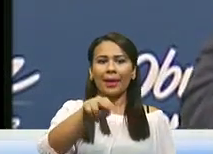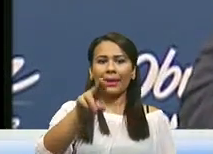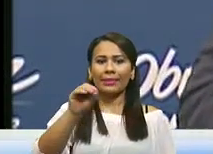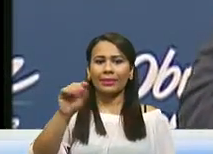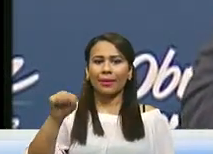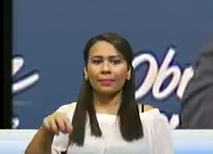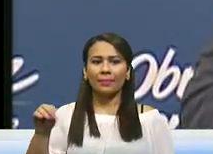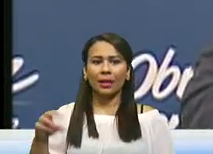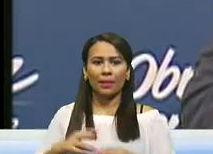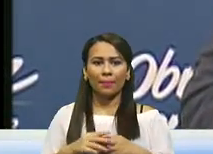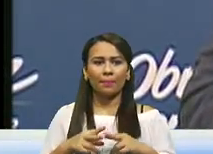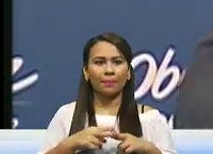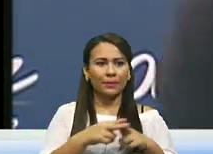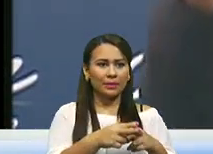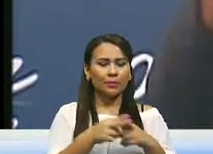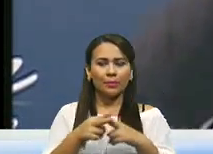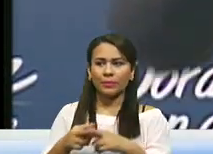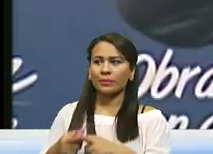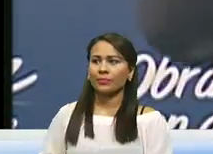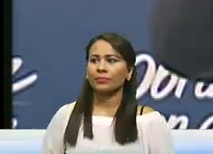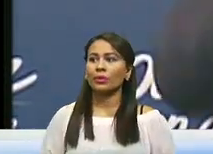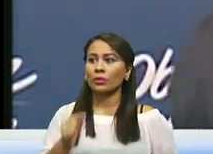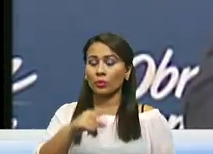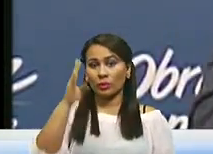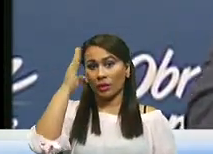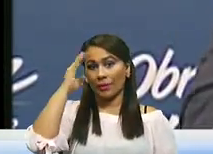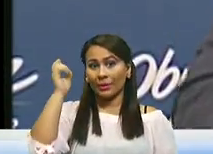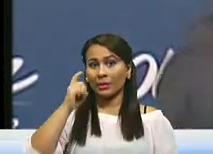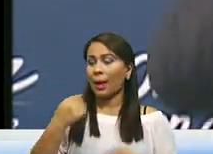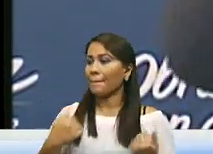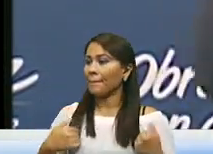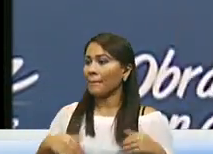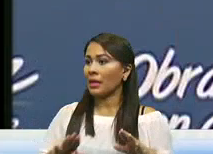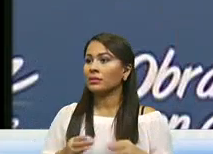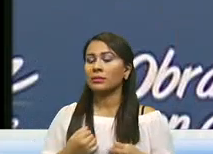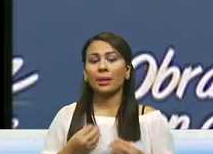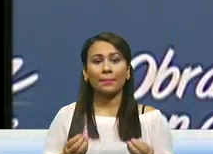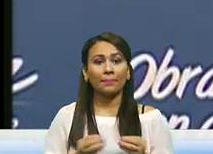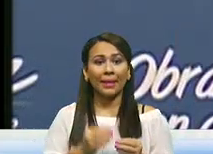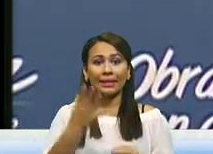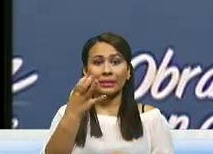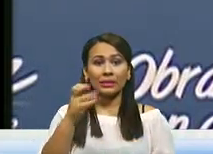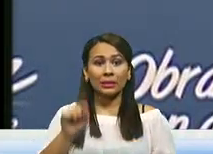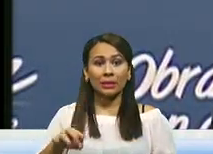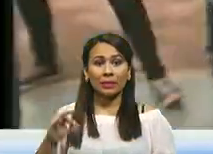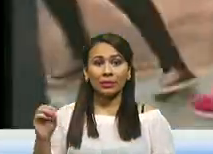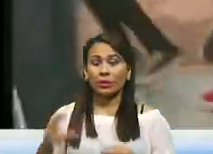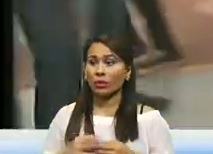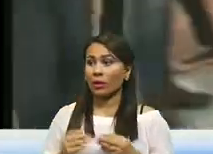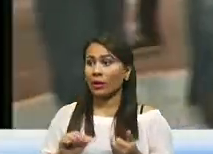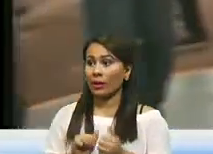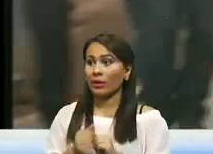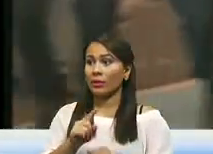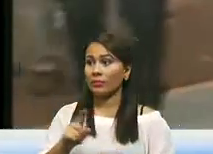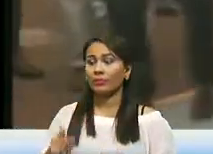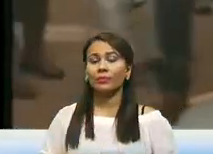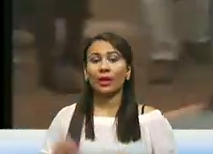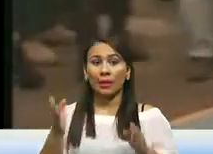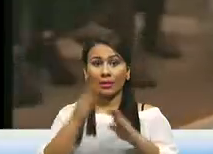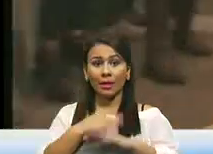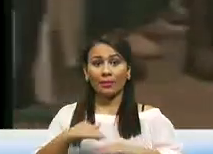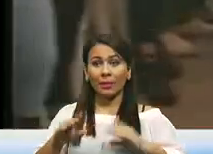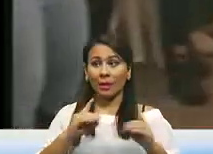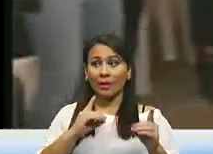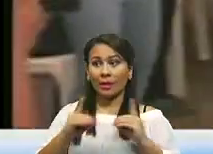tenemos programados. Y si son necesarios, más de 15.000 dólares cada uno. Al culminar el diálogo, el